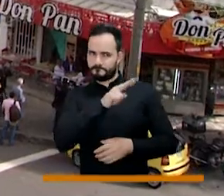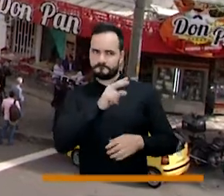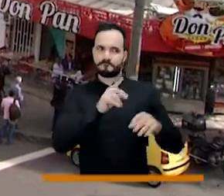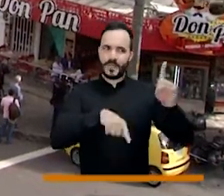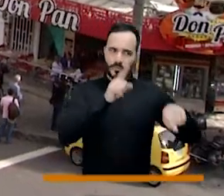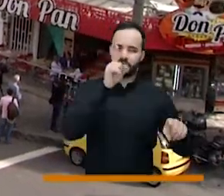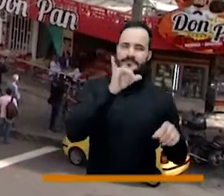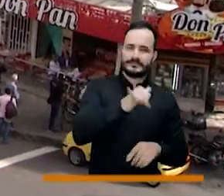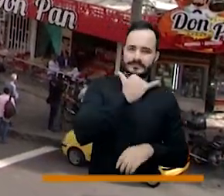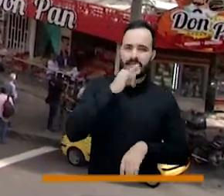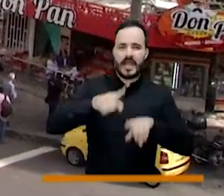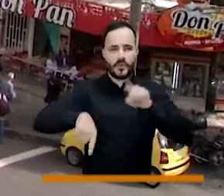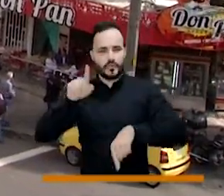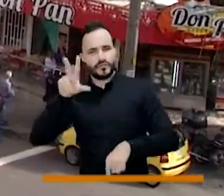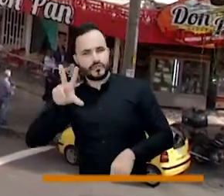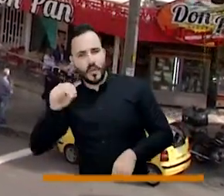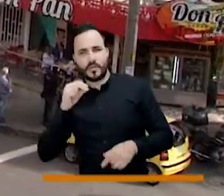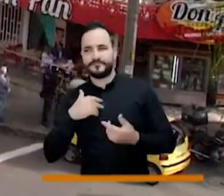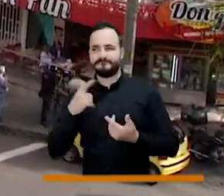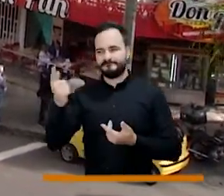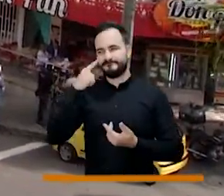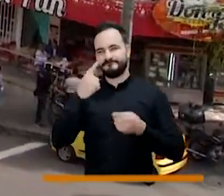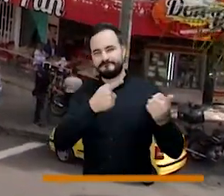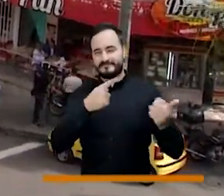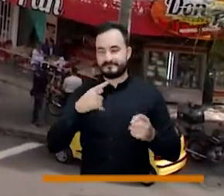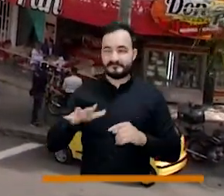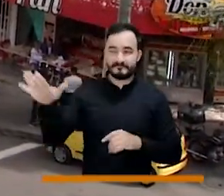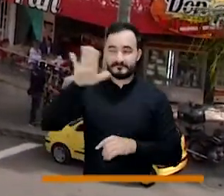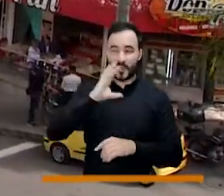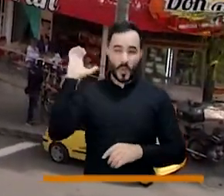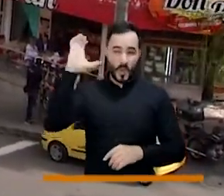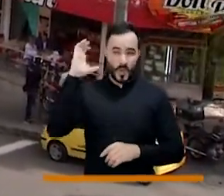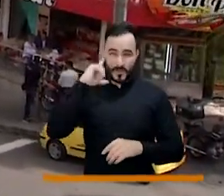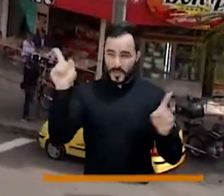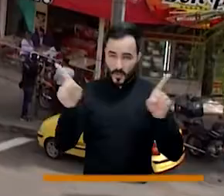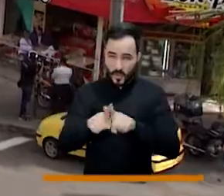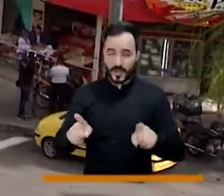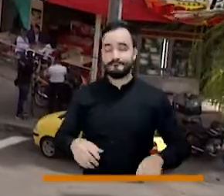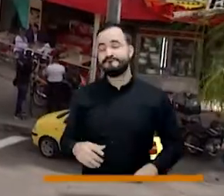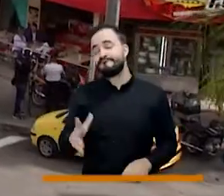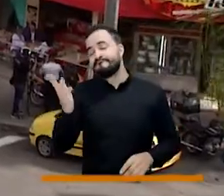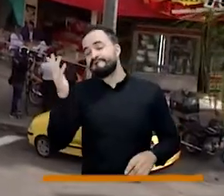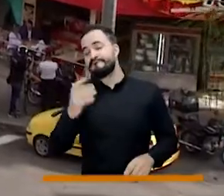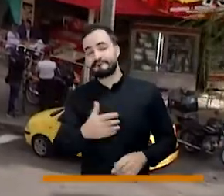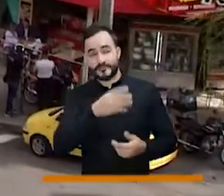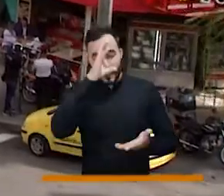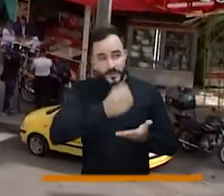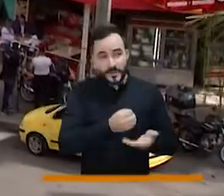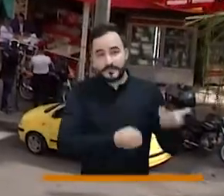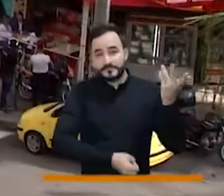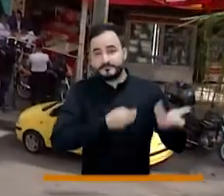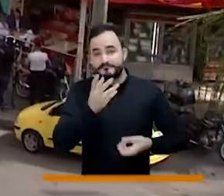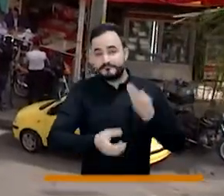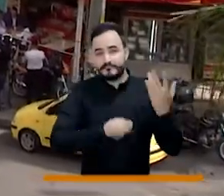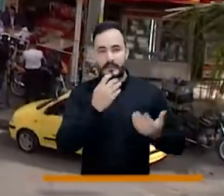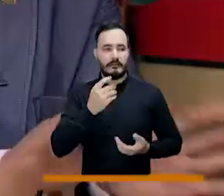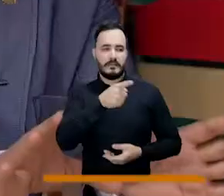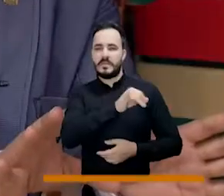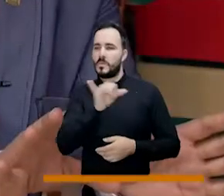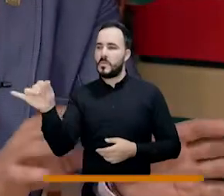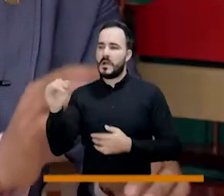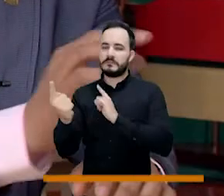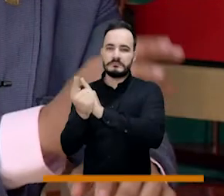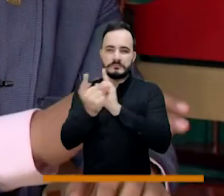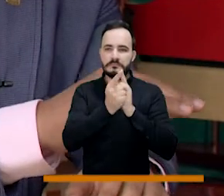Concejal, están como divididas las opiniones, así está todo el país como lo que acabamos de escuchar. Katherine, estas son posiciones que uno escucha donde se